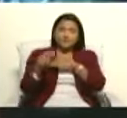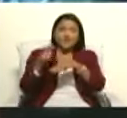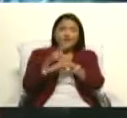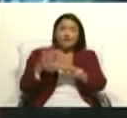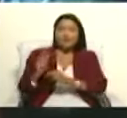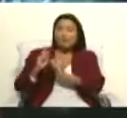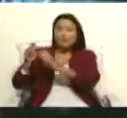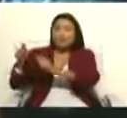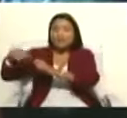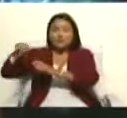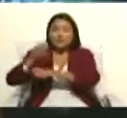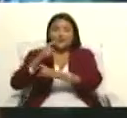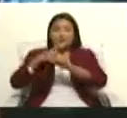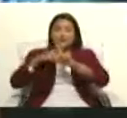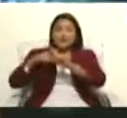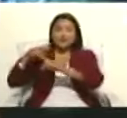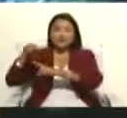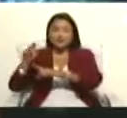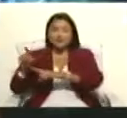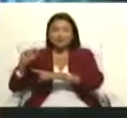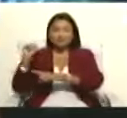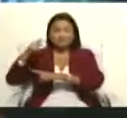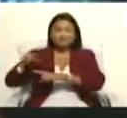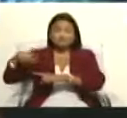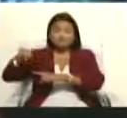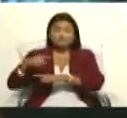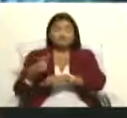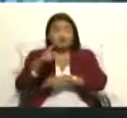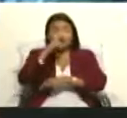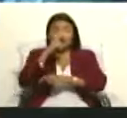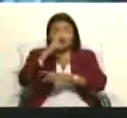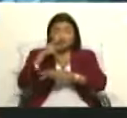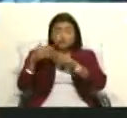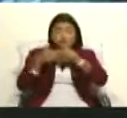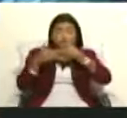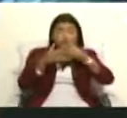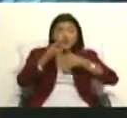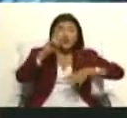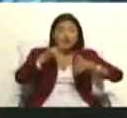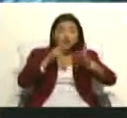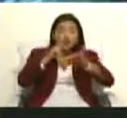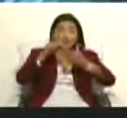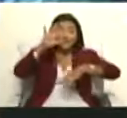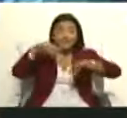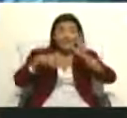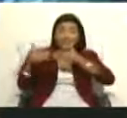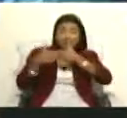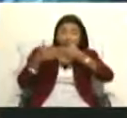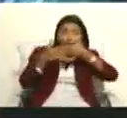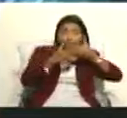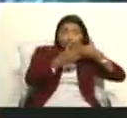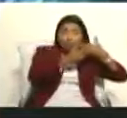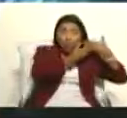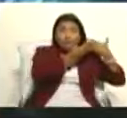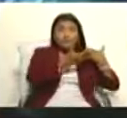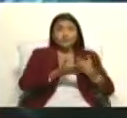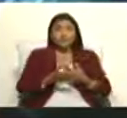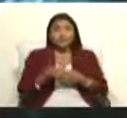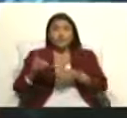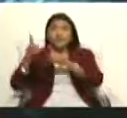móvil que tiene ya bastante tiempo provocando bastante tiempo tomando